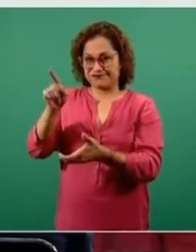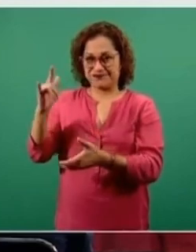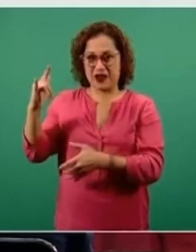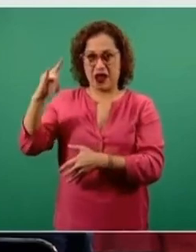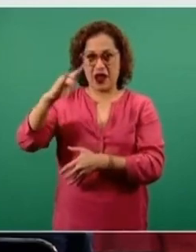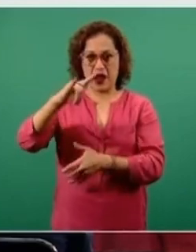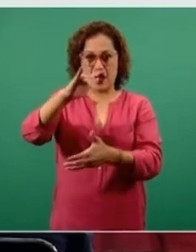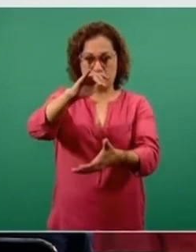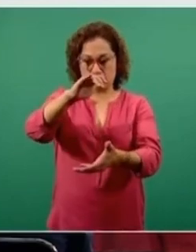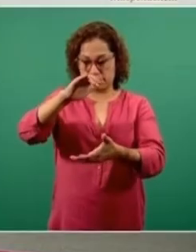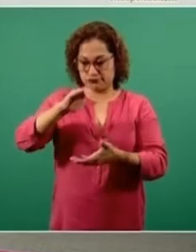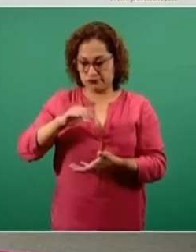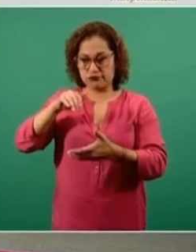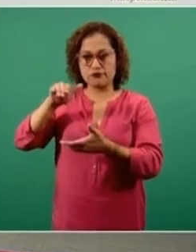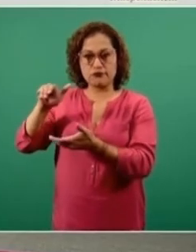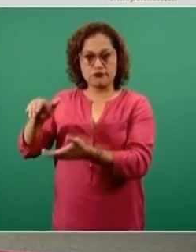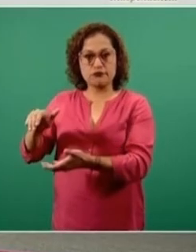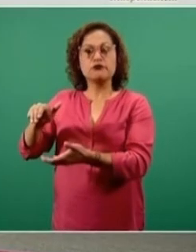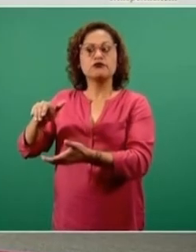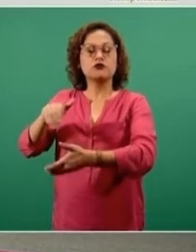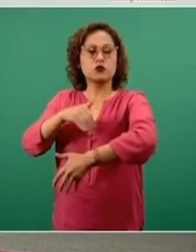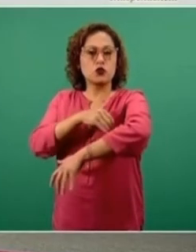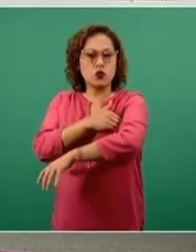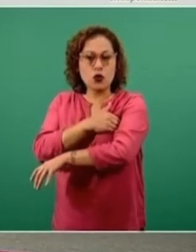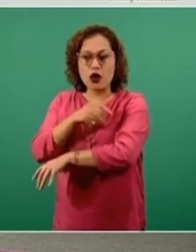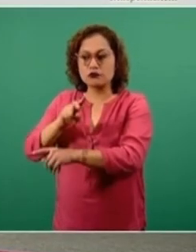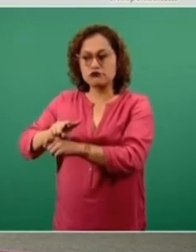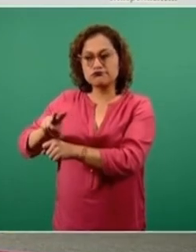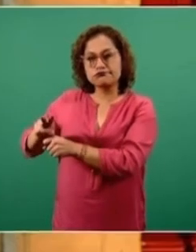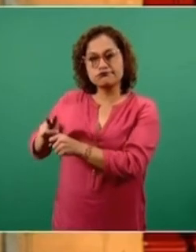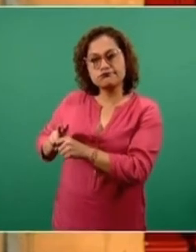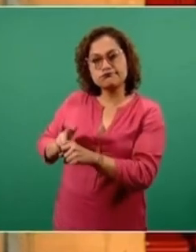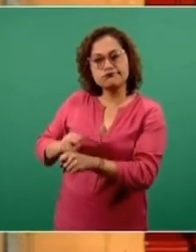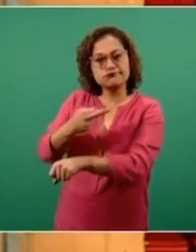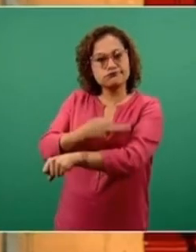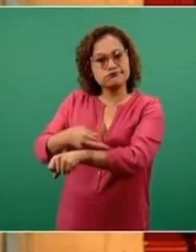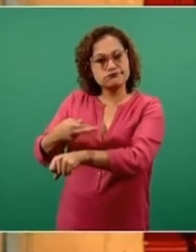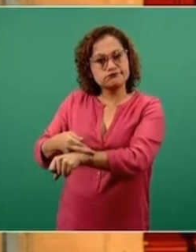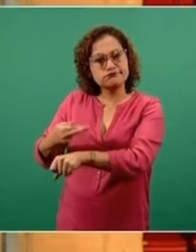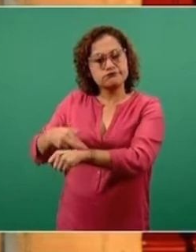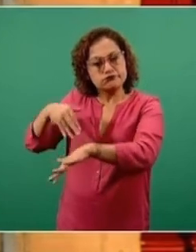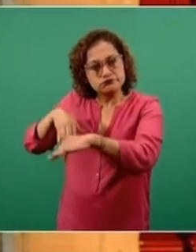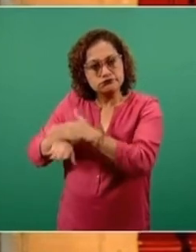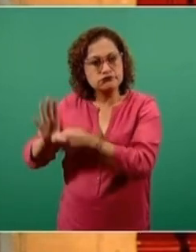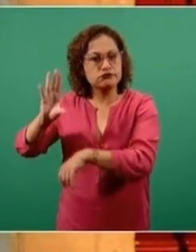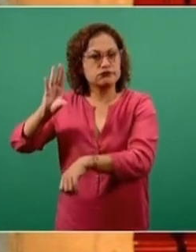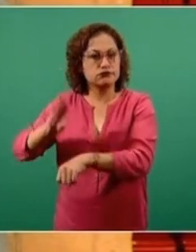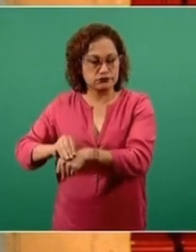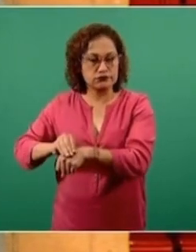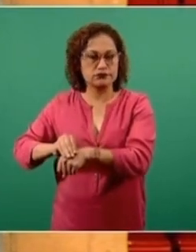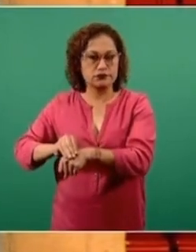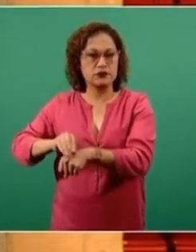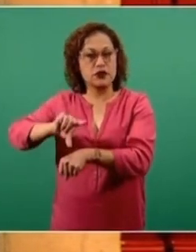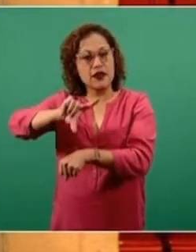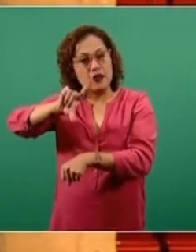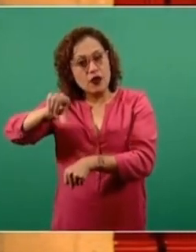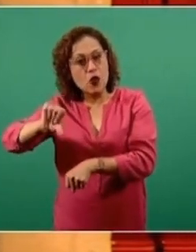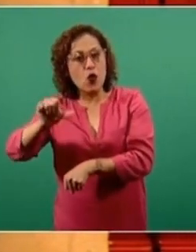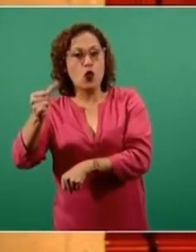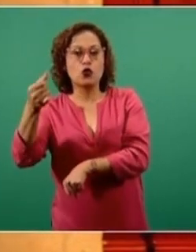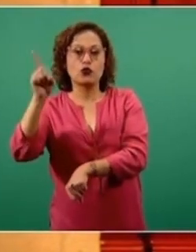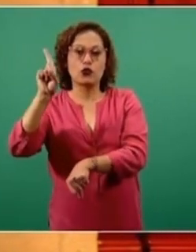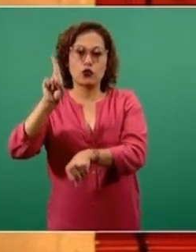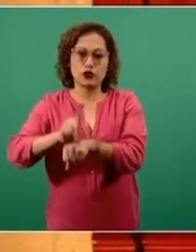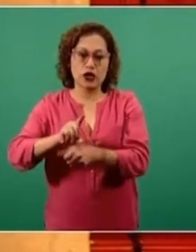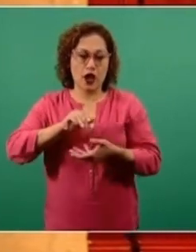de la aduana, entran al almacén. Al día siguiente, generalmente, temprano por la mañana, se van en rutas